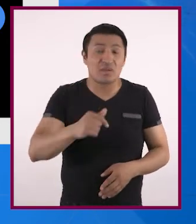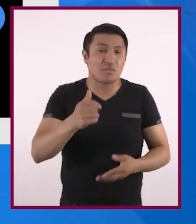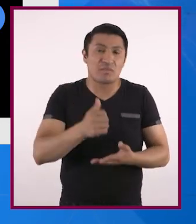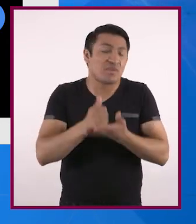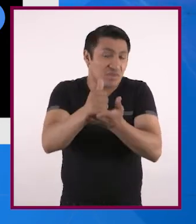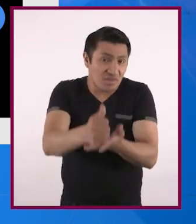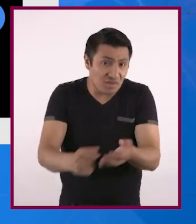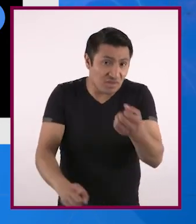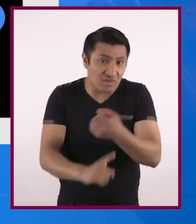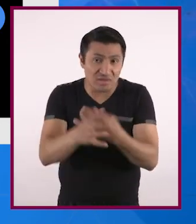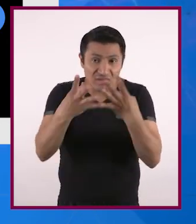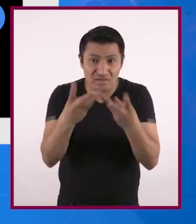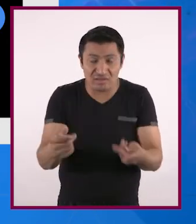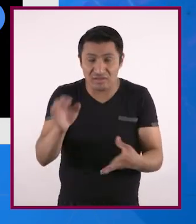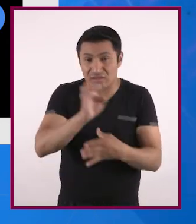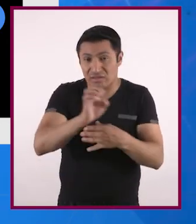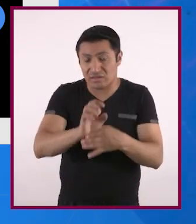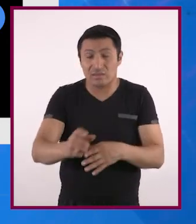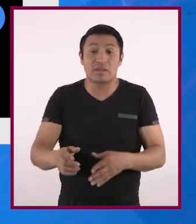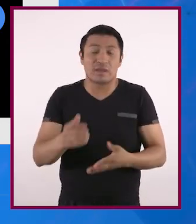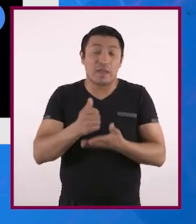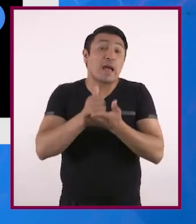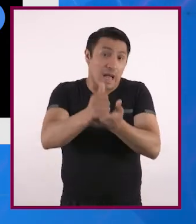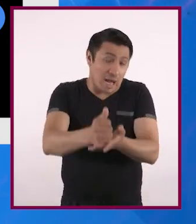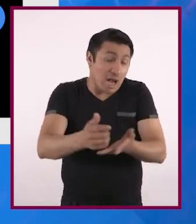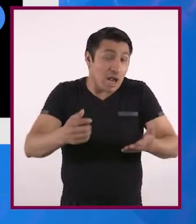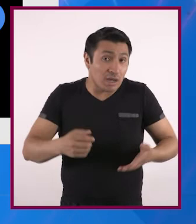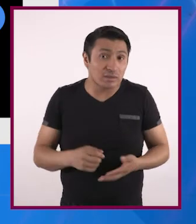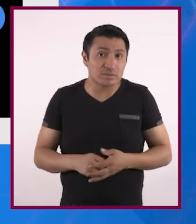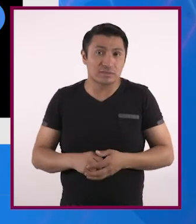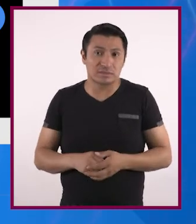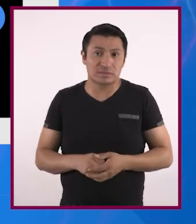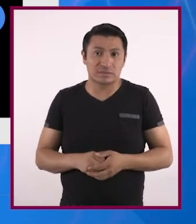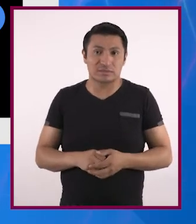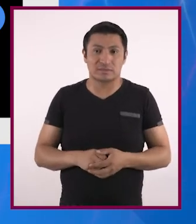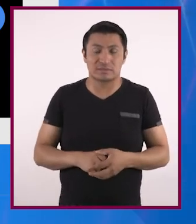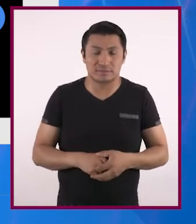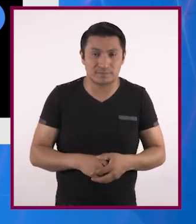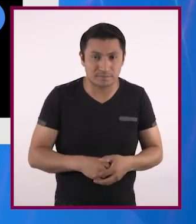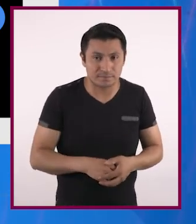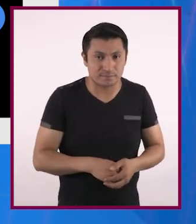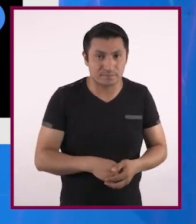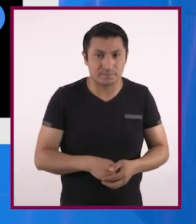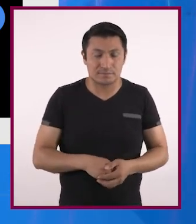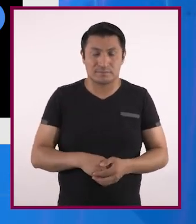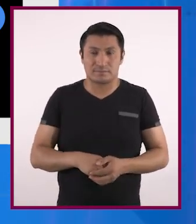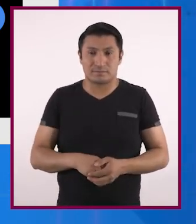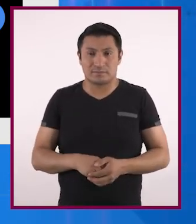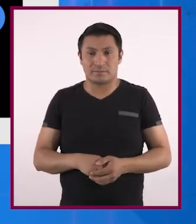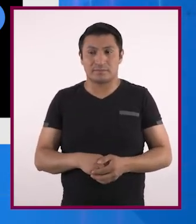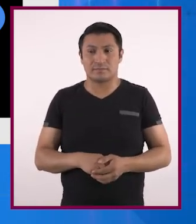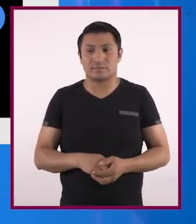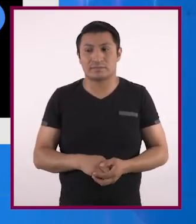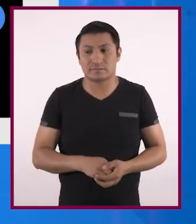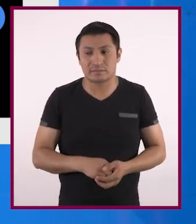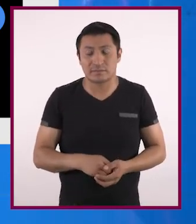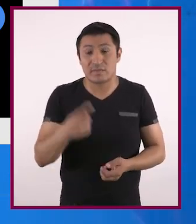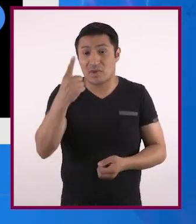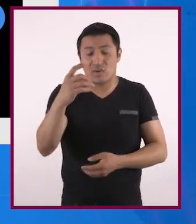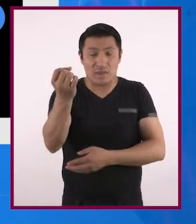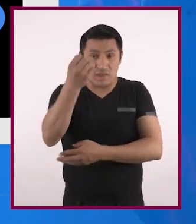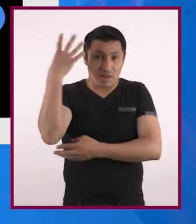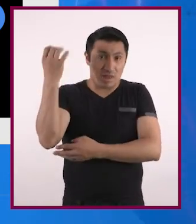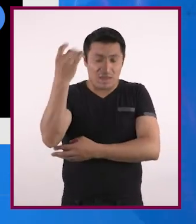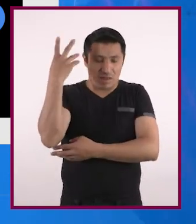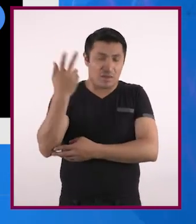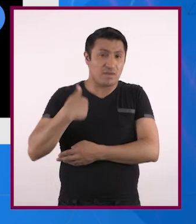el problema, por lo menos no lo hagamos más grande. En una asamblea que tuvimos con personas en situación de calle, con todas las carencias